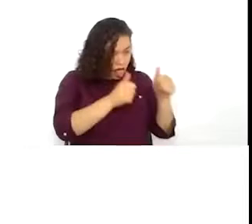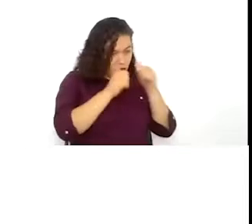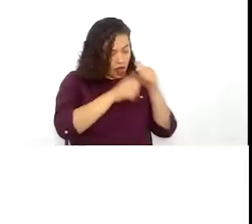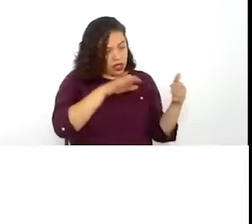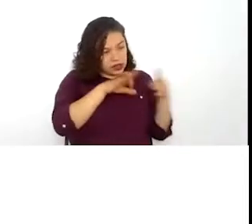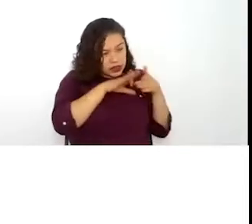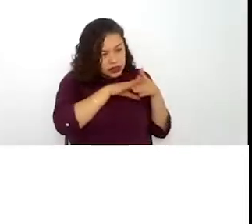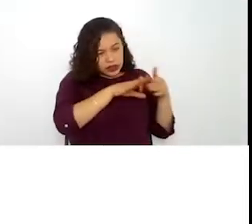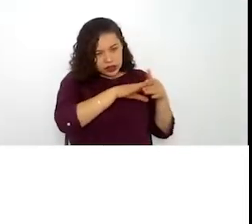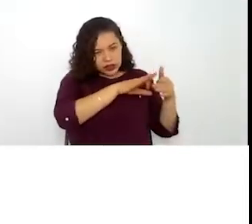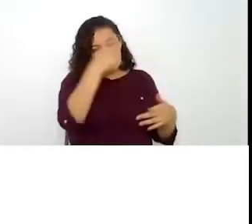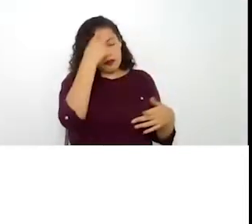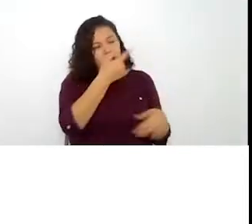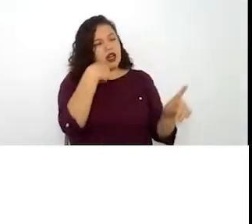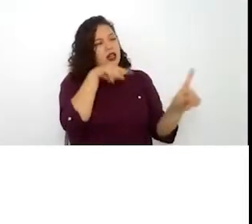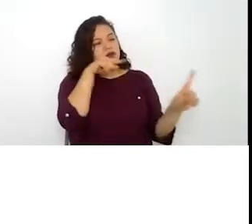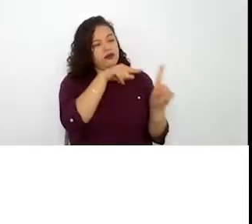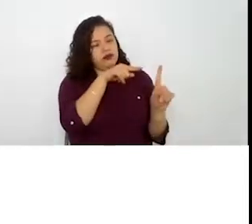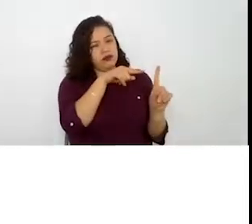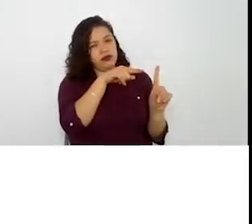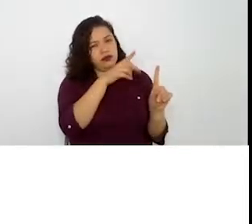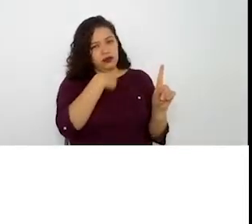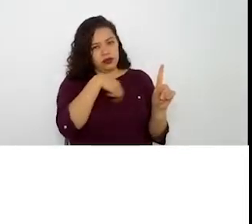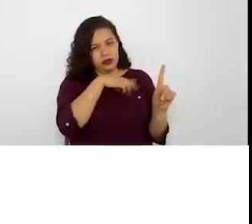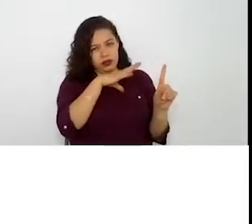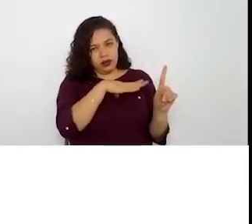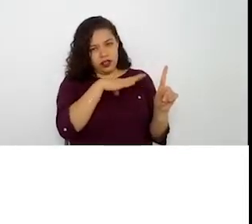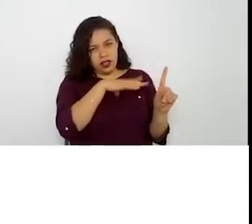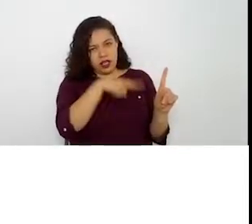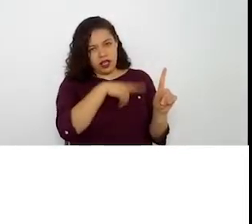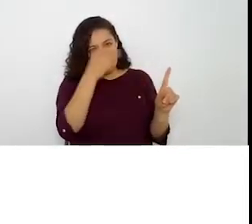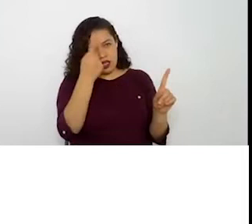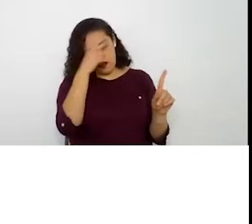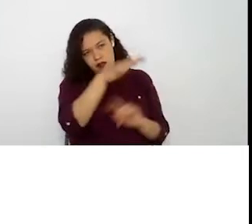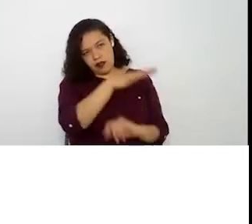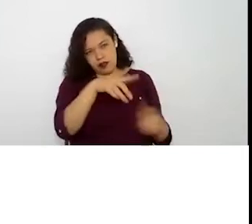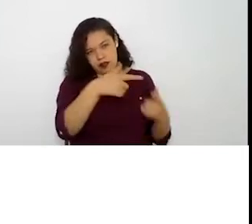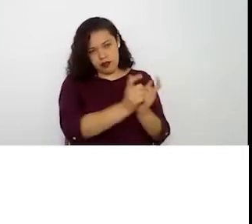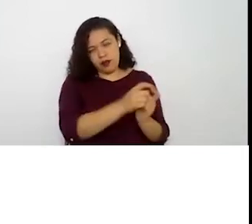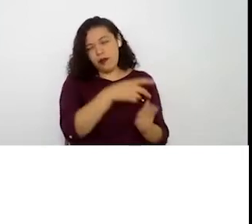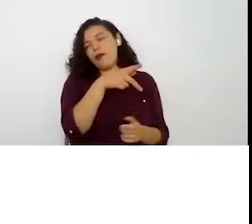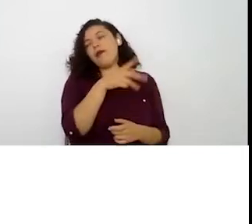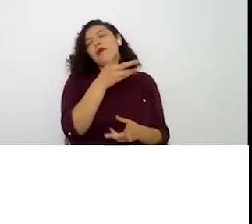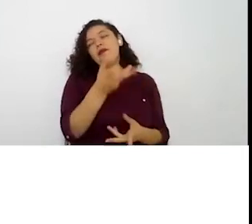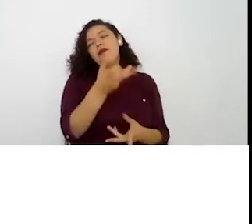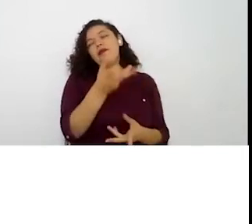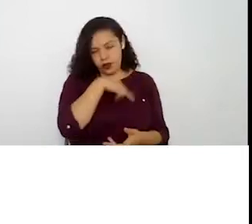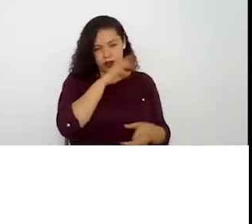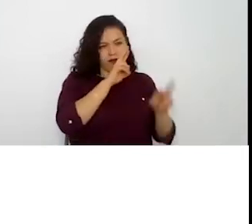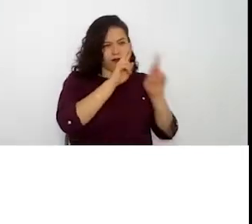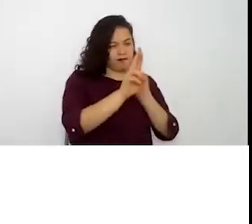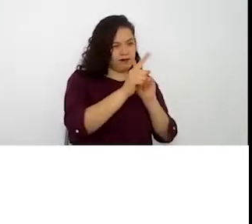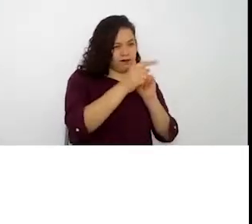dando con este objetivo que que tenemos en en este tipo de población pues vamos a tener dos resultados